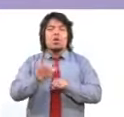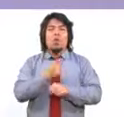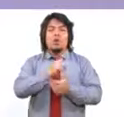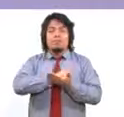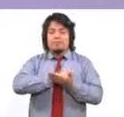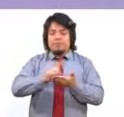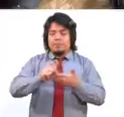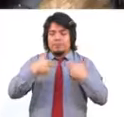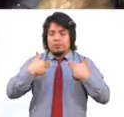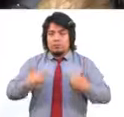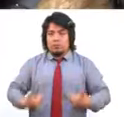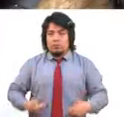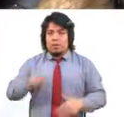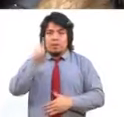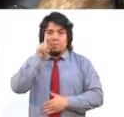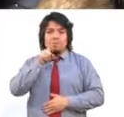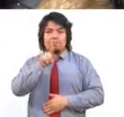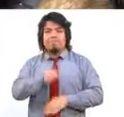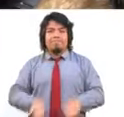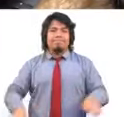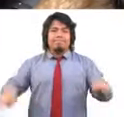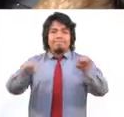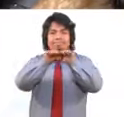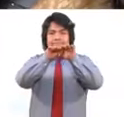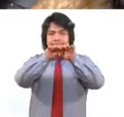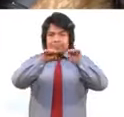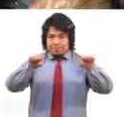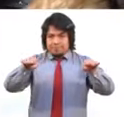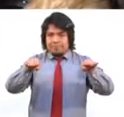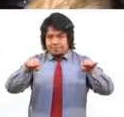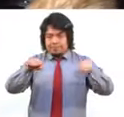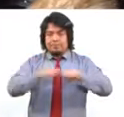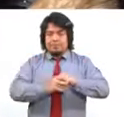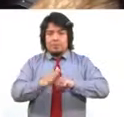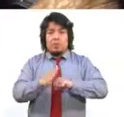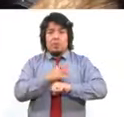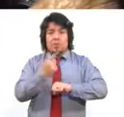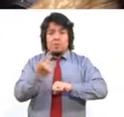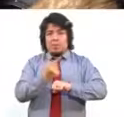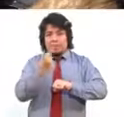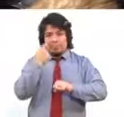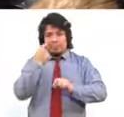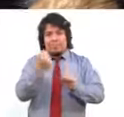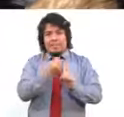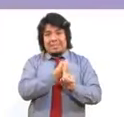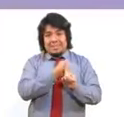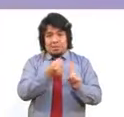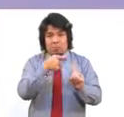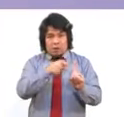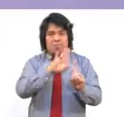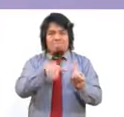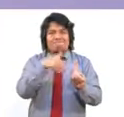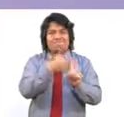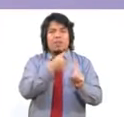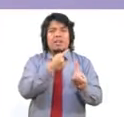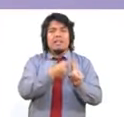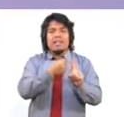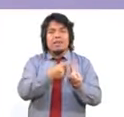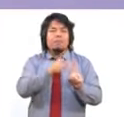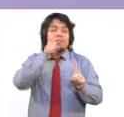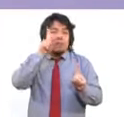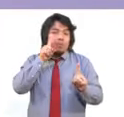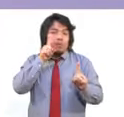las mujeres, por la igualdad sustantiva de las mujeres, porque la erradicación de la violencia contra las mujeres no solo